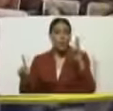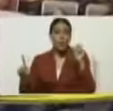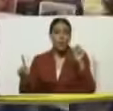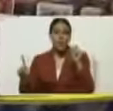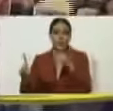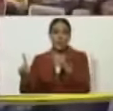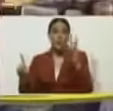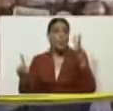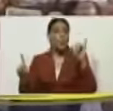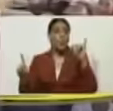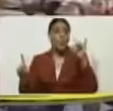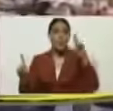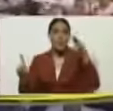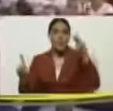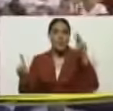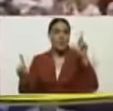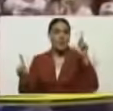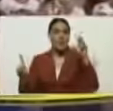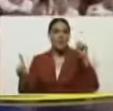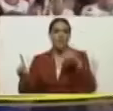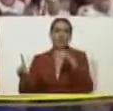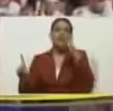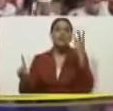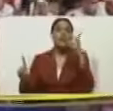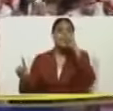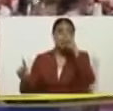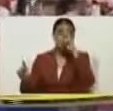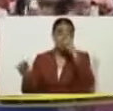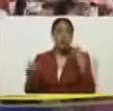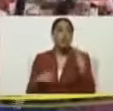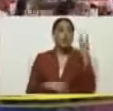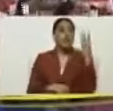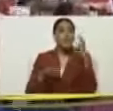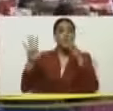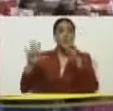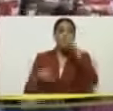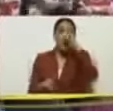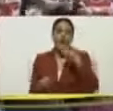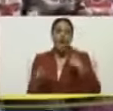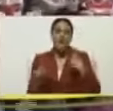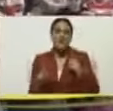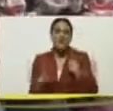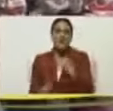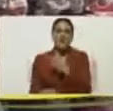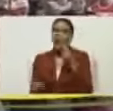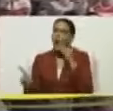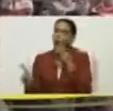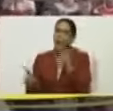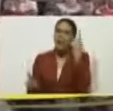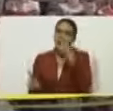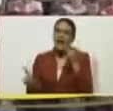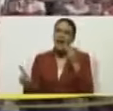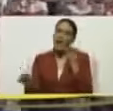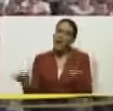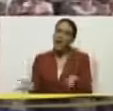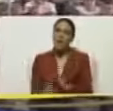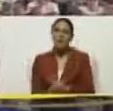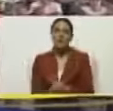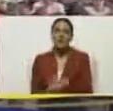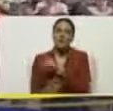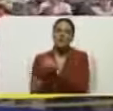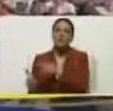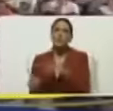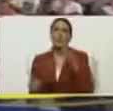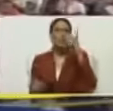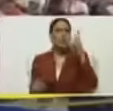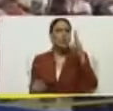Wilmer José, 38. 38 años, presidente. Pero tiene cara de muchacho, ¿verdad? Como de 20 años. ¿Ese apellido Durán